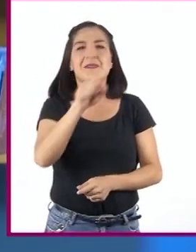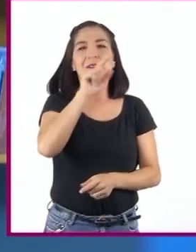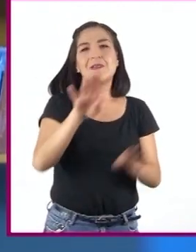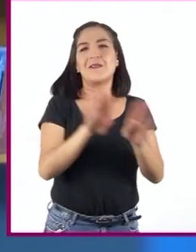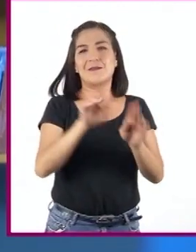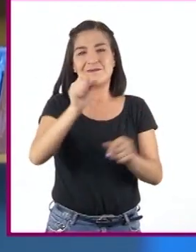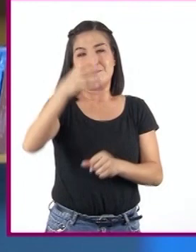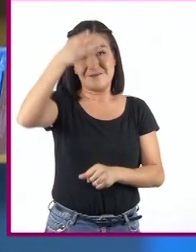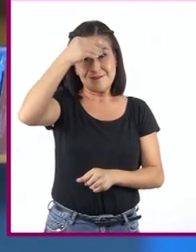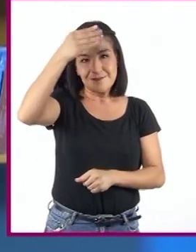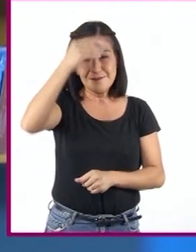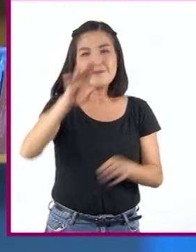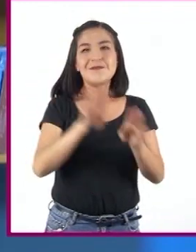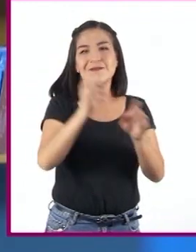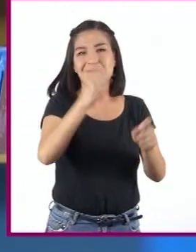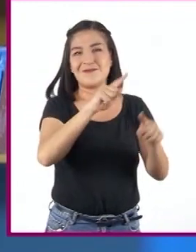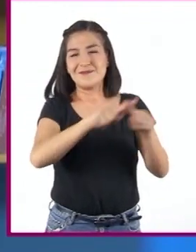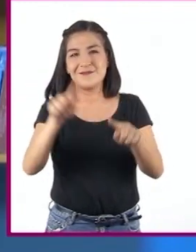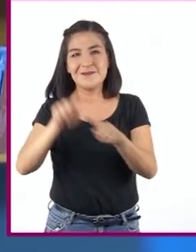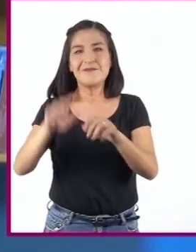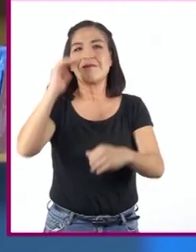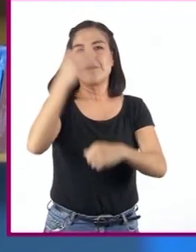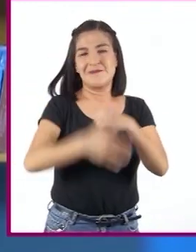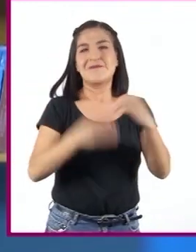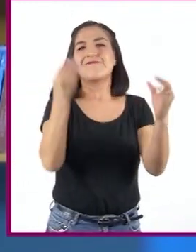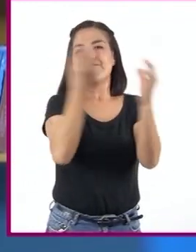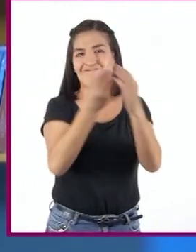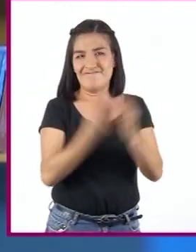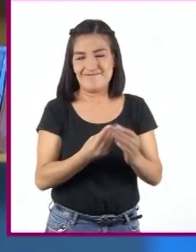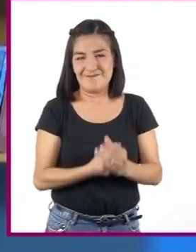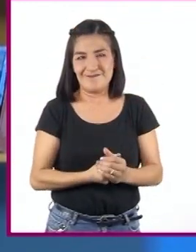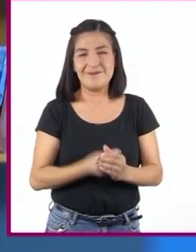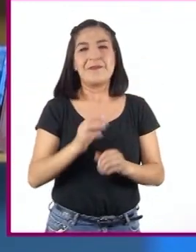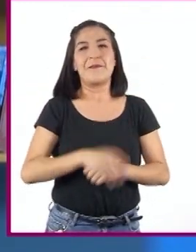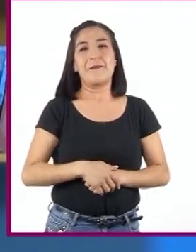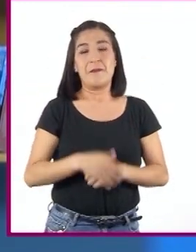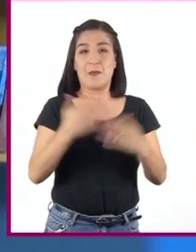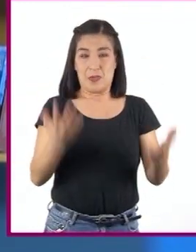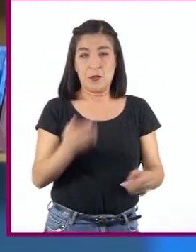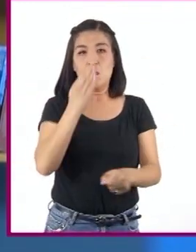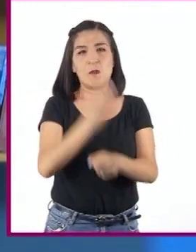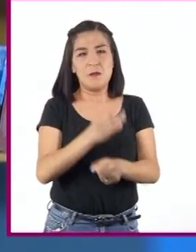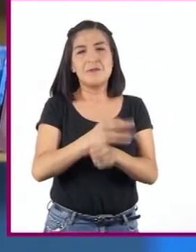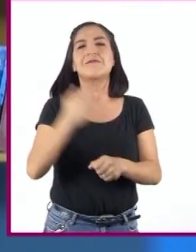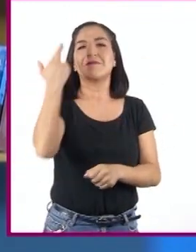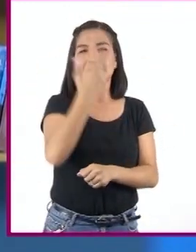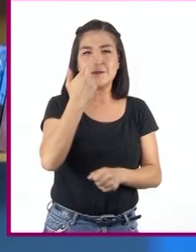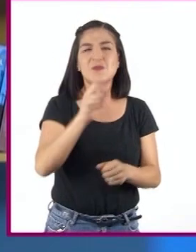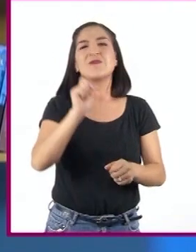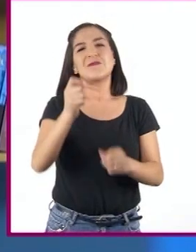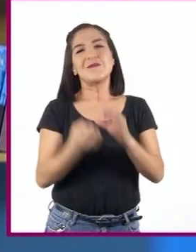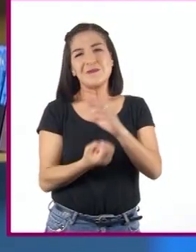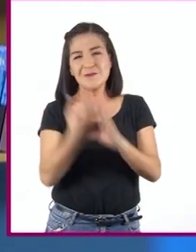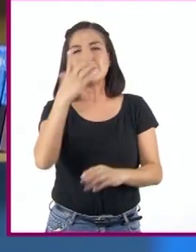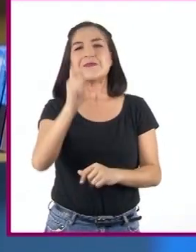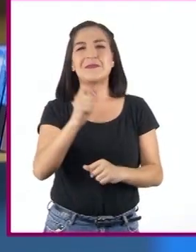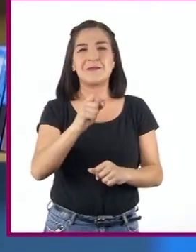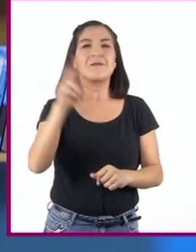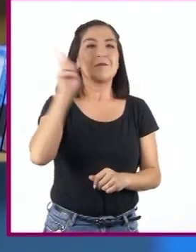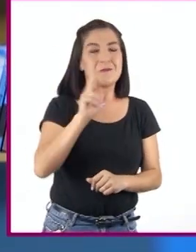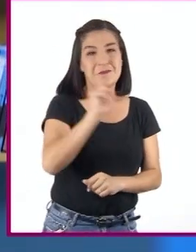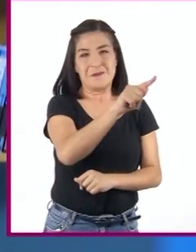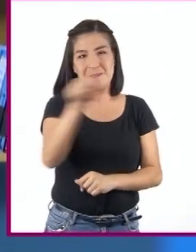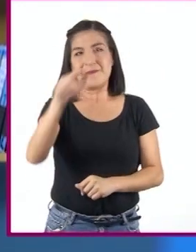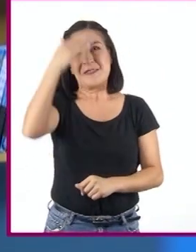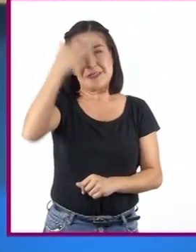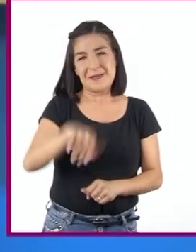el aprendizaje de todos estos términos y propiedades. Por lo pronto, revisemos una nueva situación que ponga a prueba su